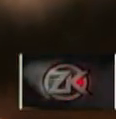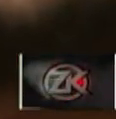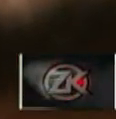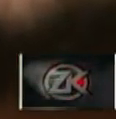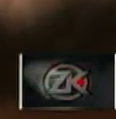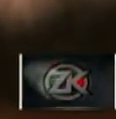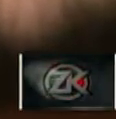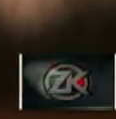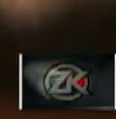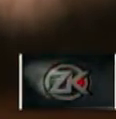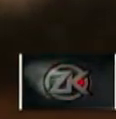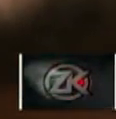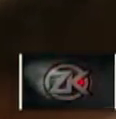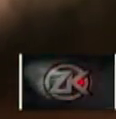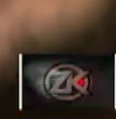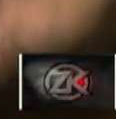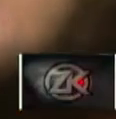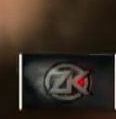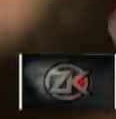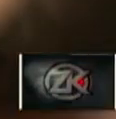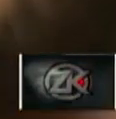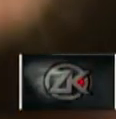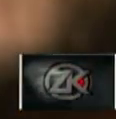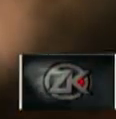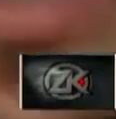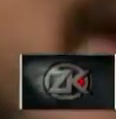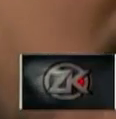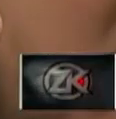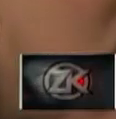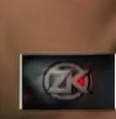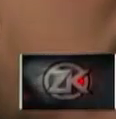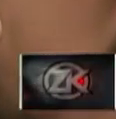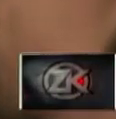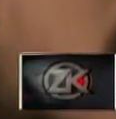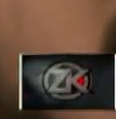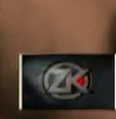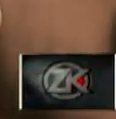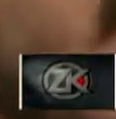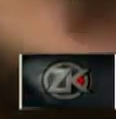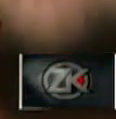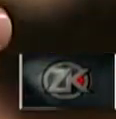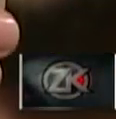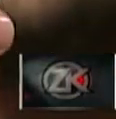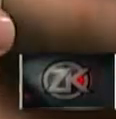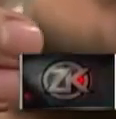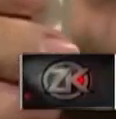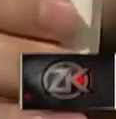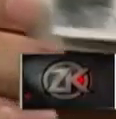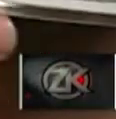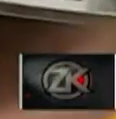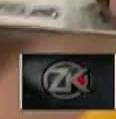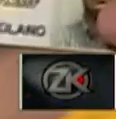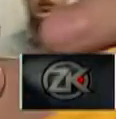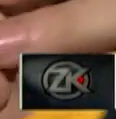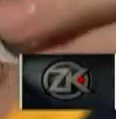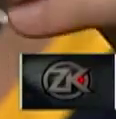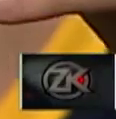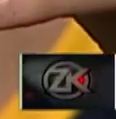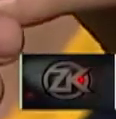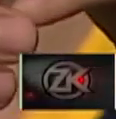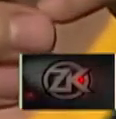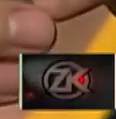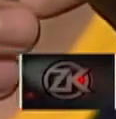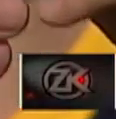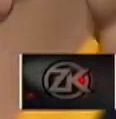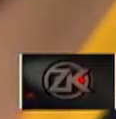está. Aquí está la firma. ¿Quién dice ahí? Juan Dugarte. Este es otro seriado. Ajá, y tienes la otra. Voy a colocar aquí la de mi gran amigo, que va a